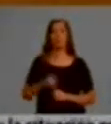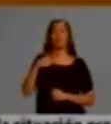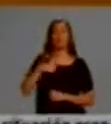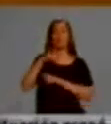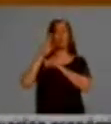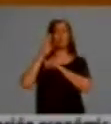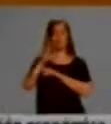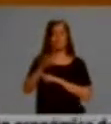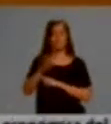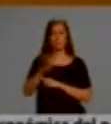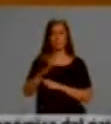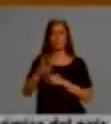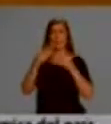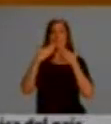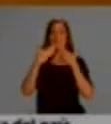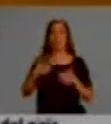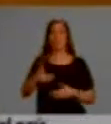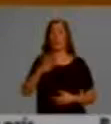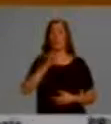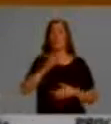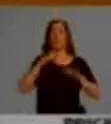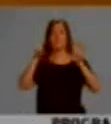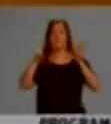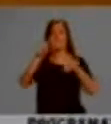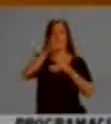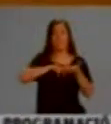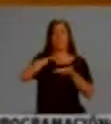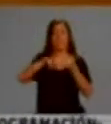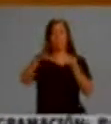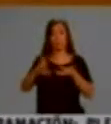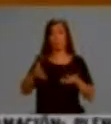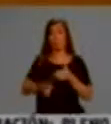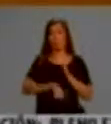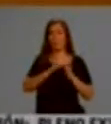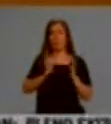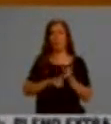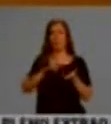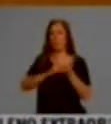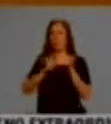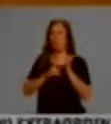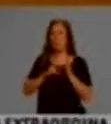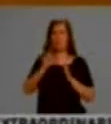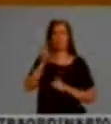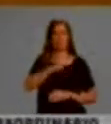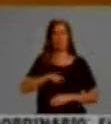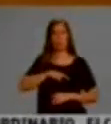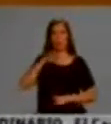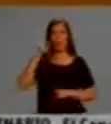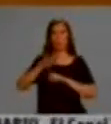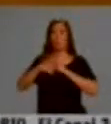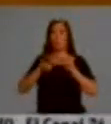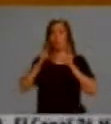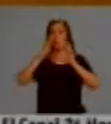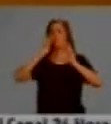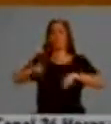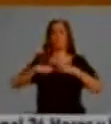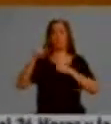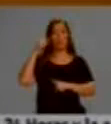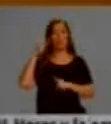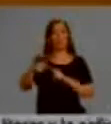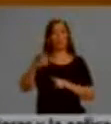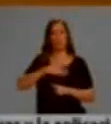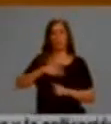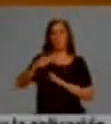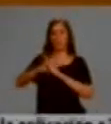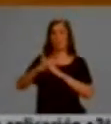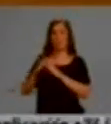Presentaré, a través de media docena de textos legales, un auténtico Plan Nacional de Regeneración Democrática que deseamos alcance el